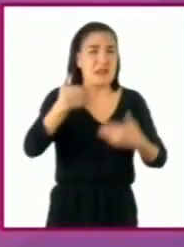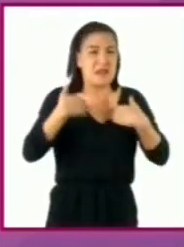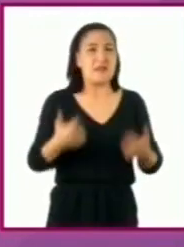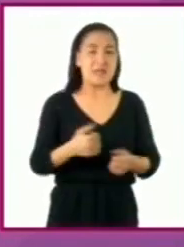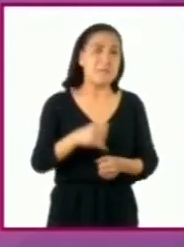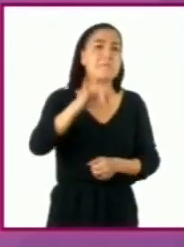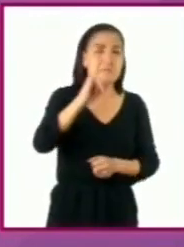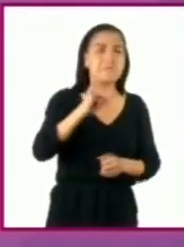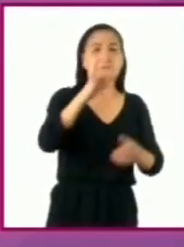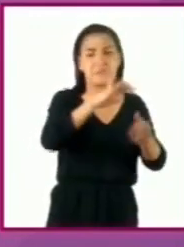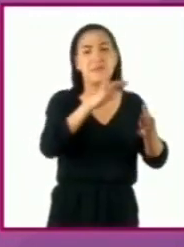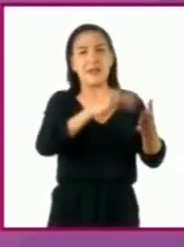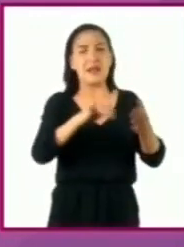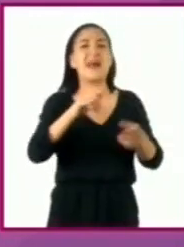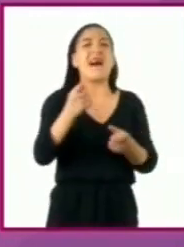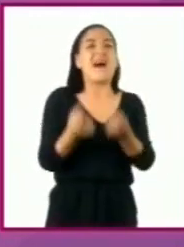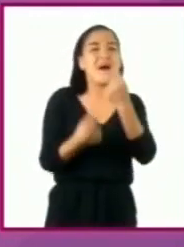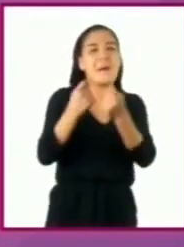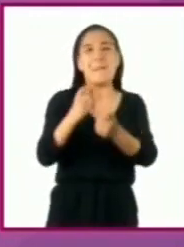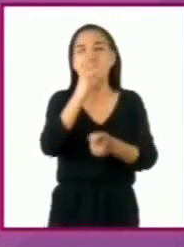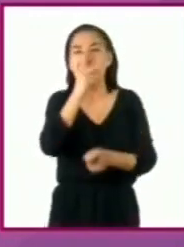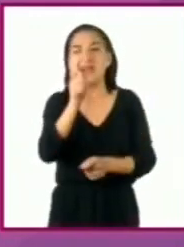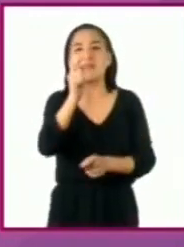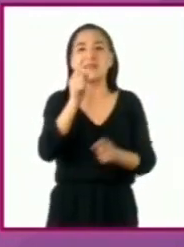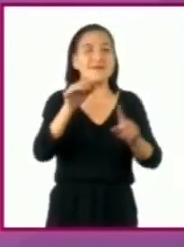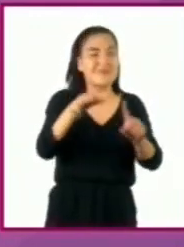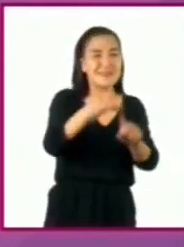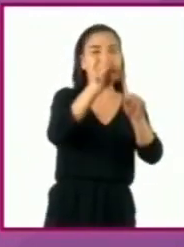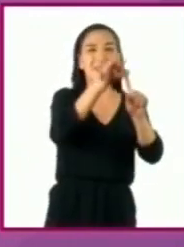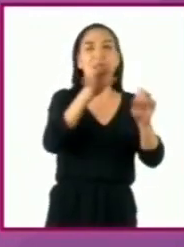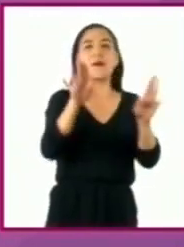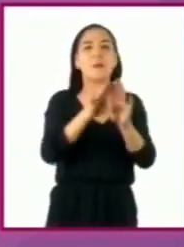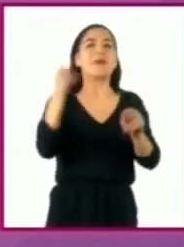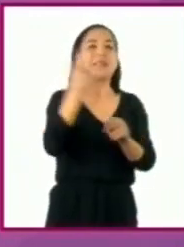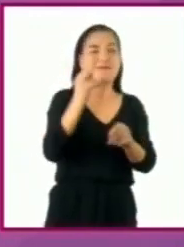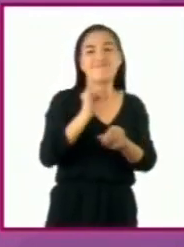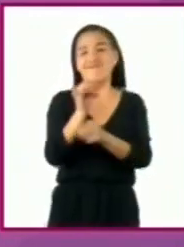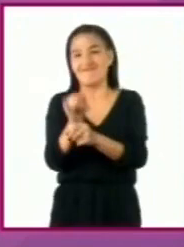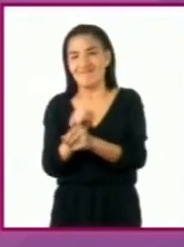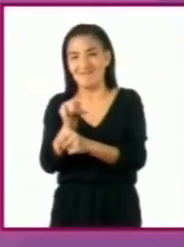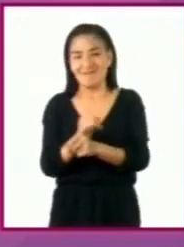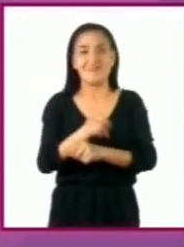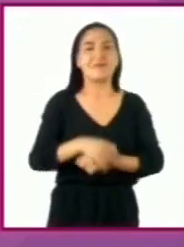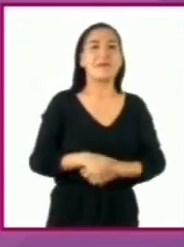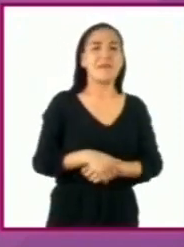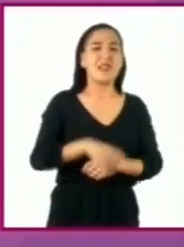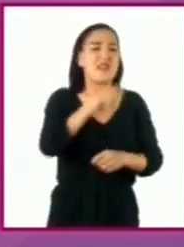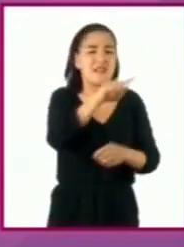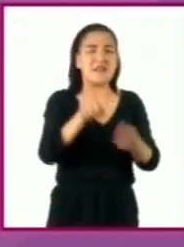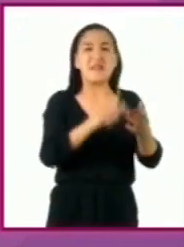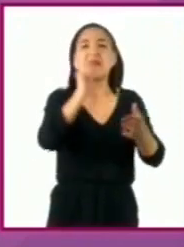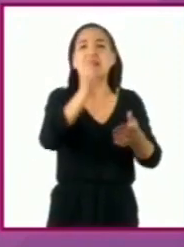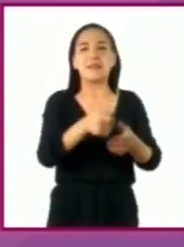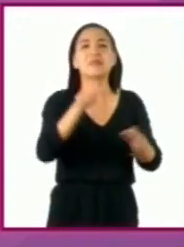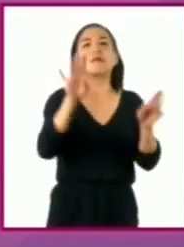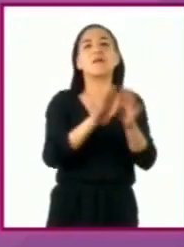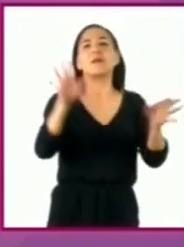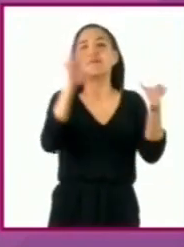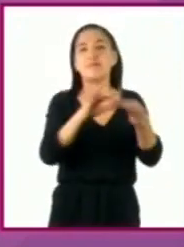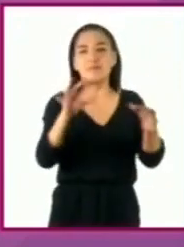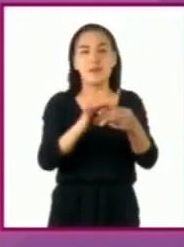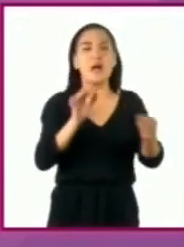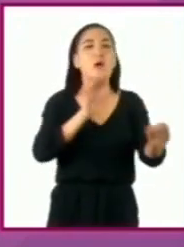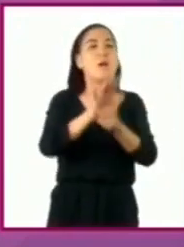general sí, aunque incluye algunas palabras clave que es necesario consultar. ¿Qué contiene? La explicación del origen